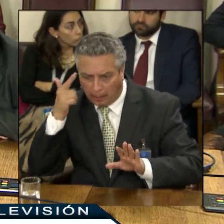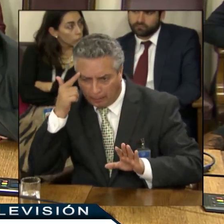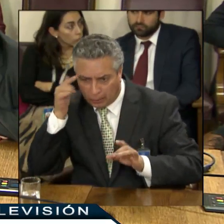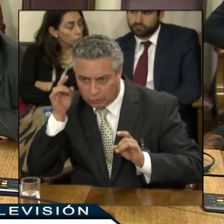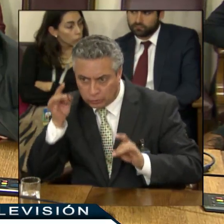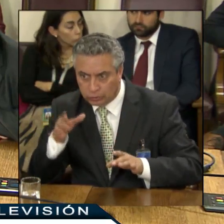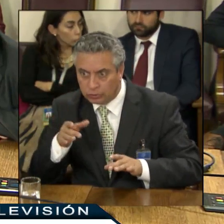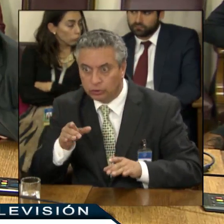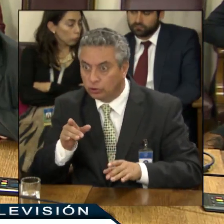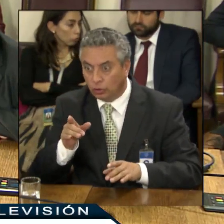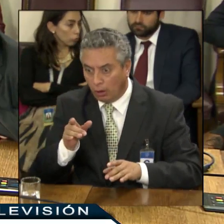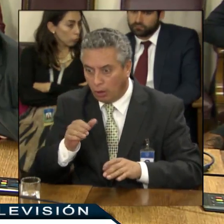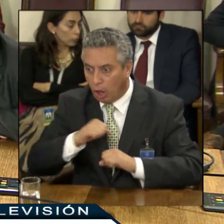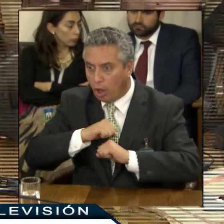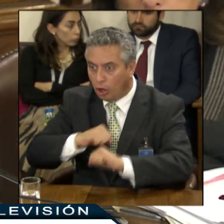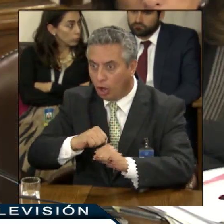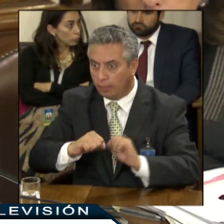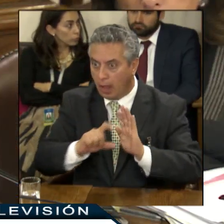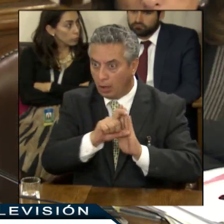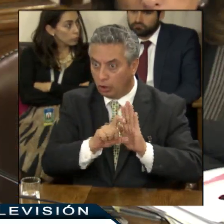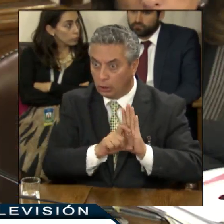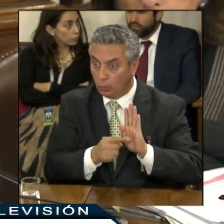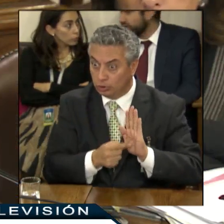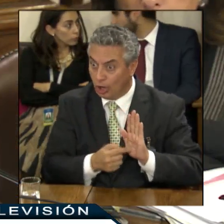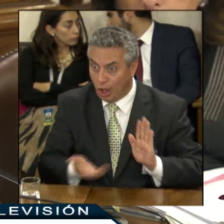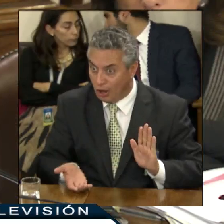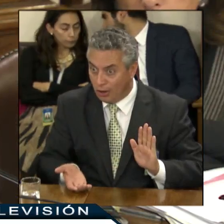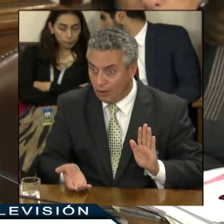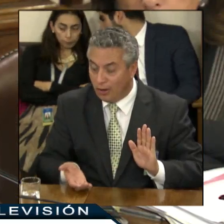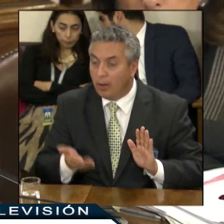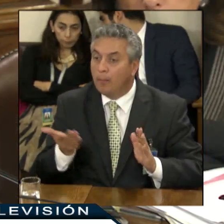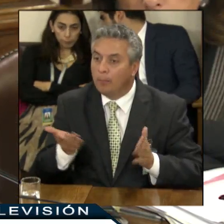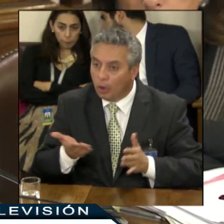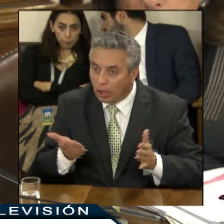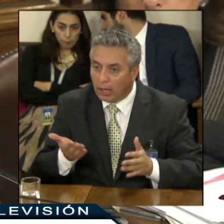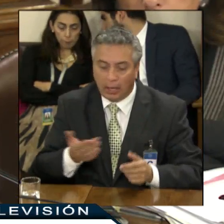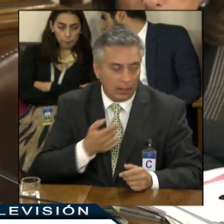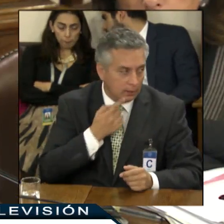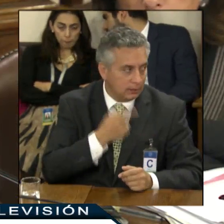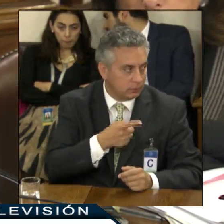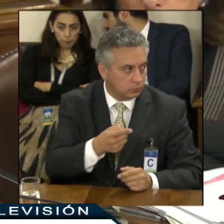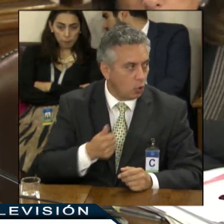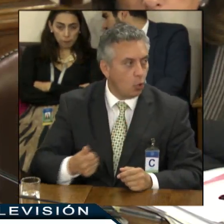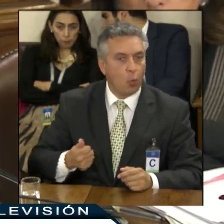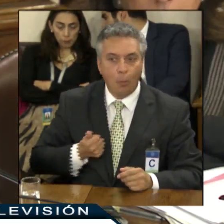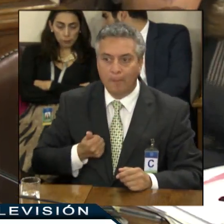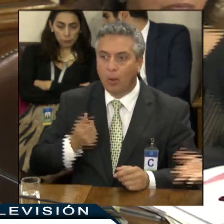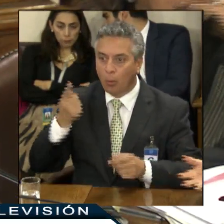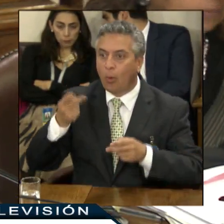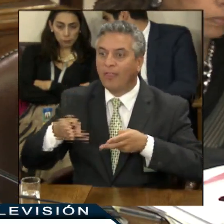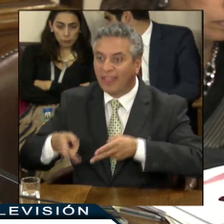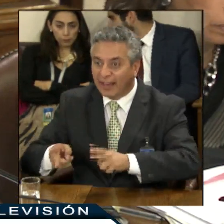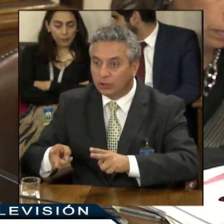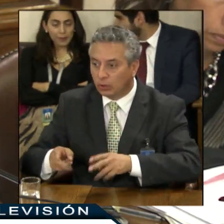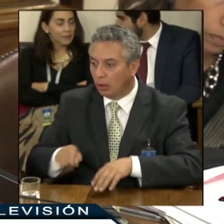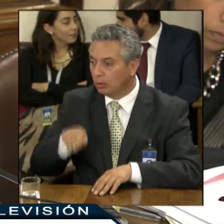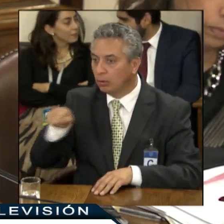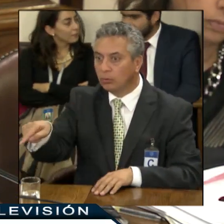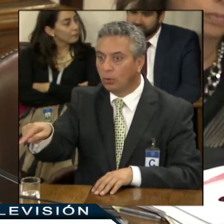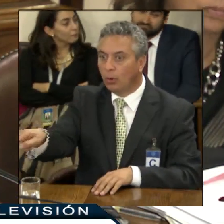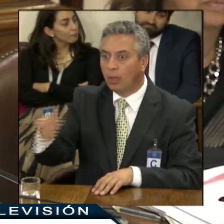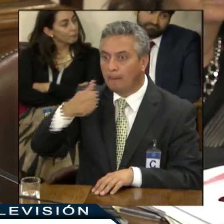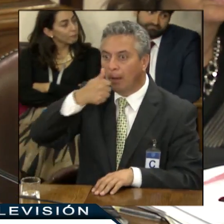sesgo anticonstitucional porque está girando eh cumplir un derecho en Costa a un bien